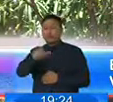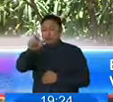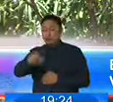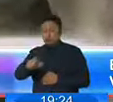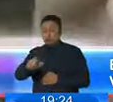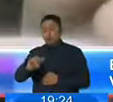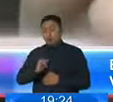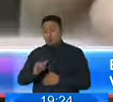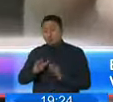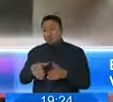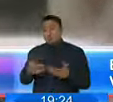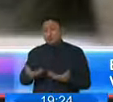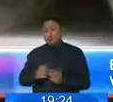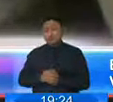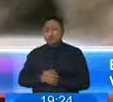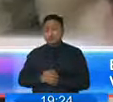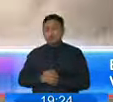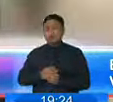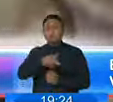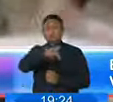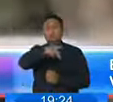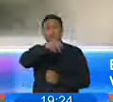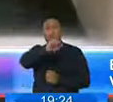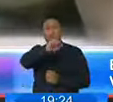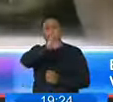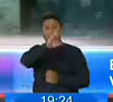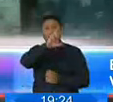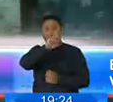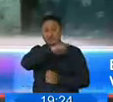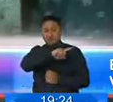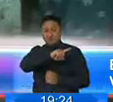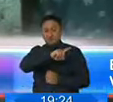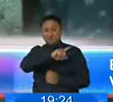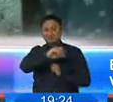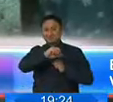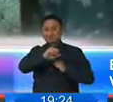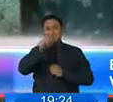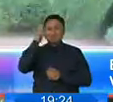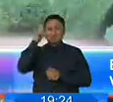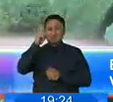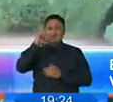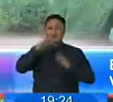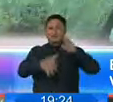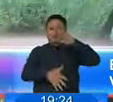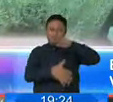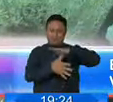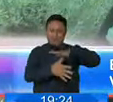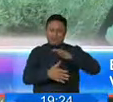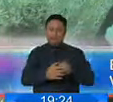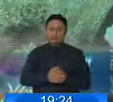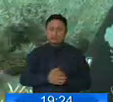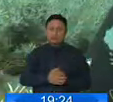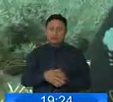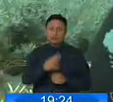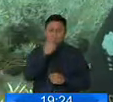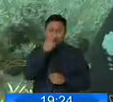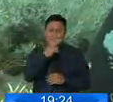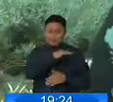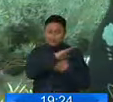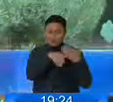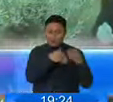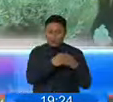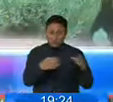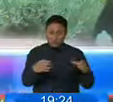compartan con ellos. Pero a decir de Pamela Troya, activista LGBTI, esto no es real. Si tú ves todo esto, no